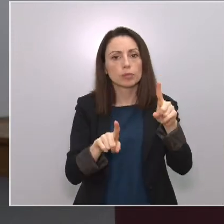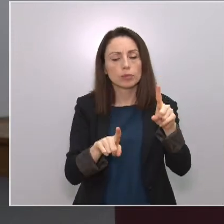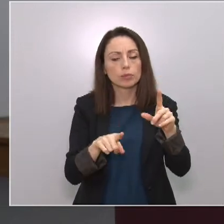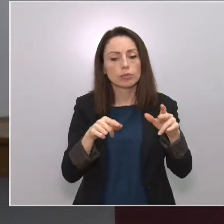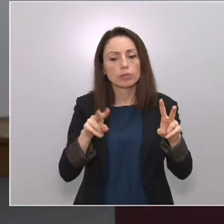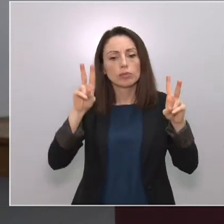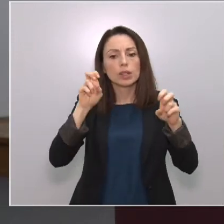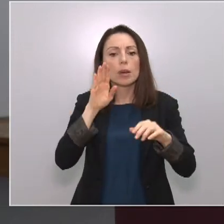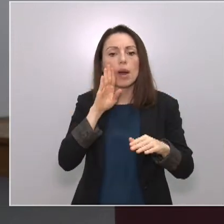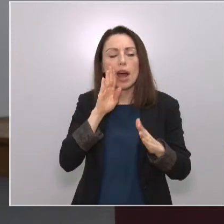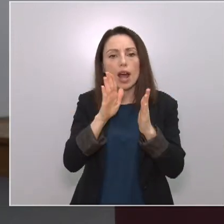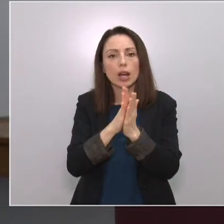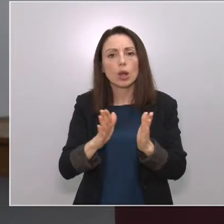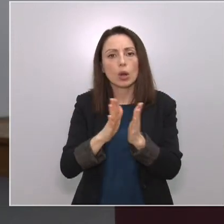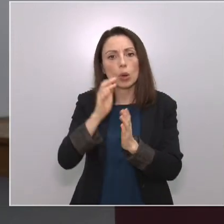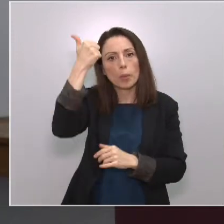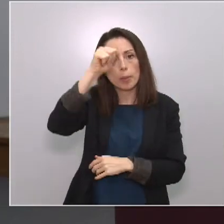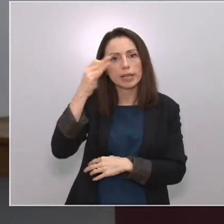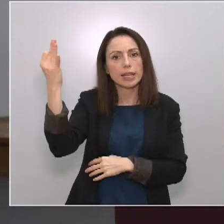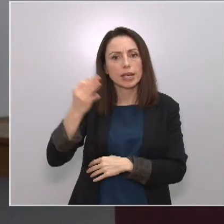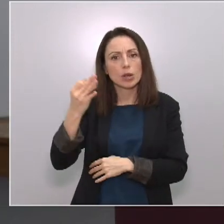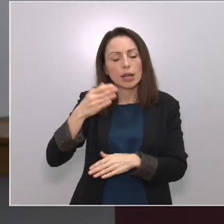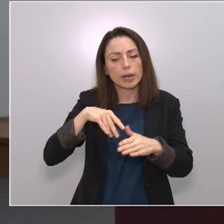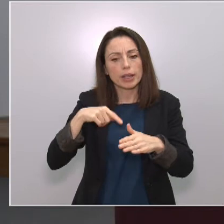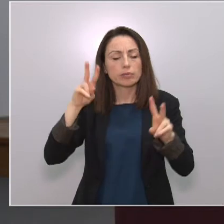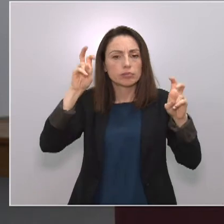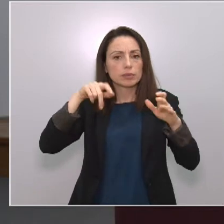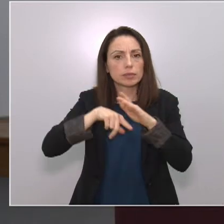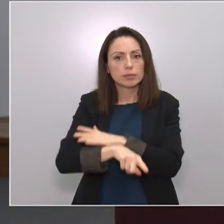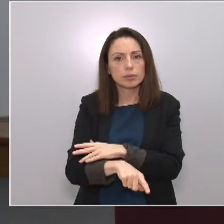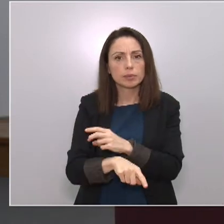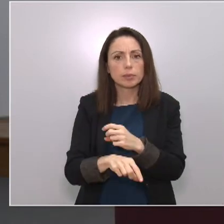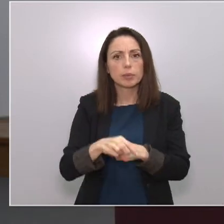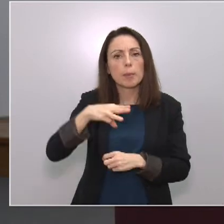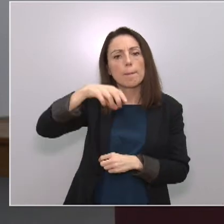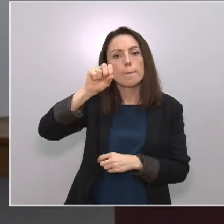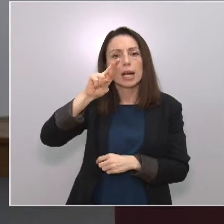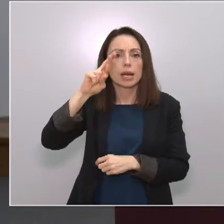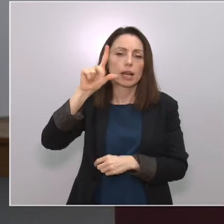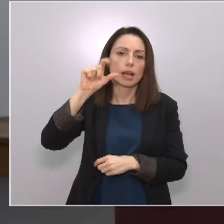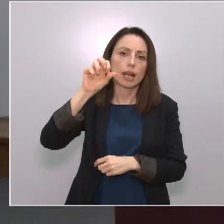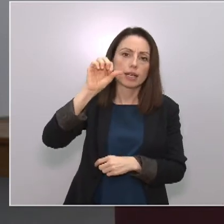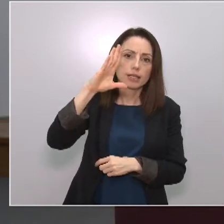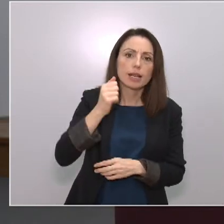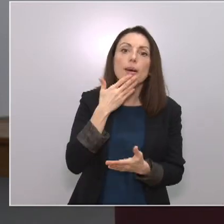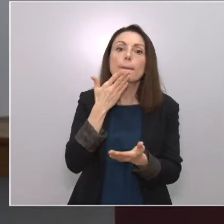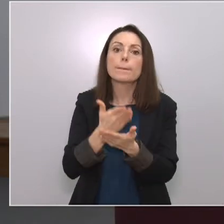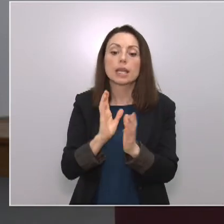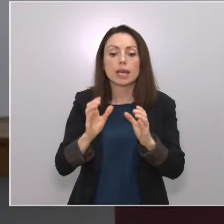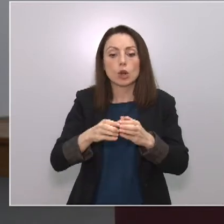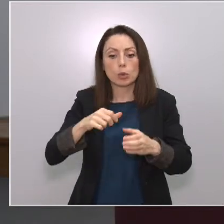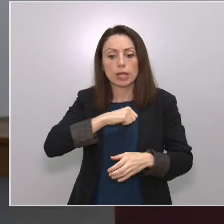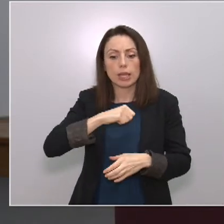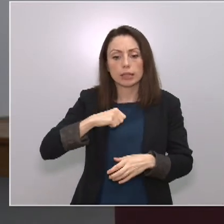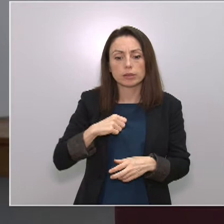lo que preguntaba mi compañero Daniel de La Verdad, en torno al tema de Marlaska, de lo que le ha pedido a la comunidad autónoma. Entiendo